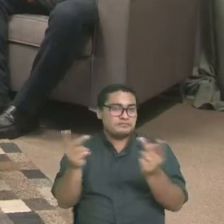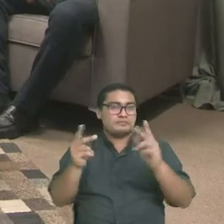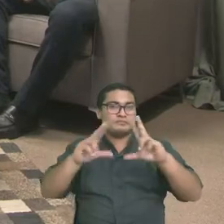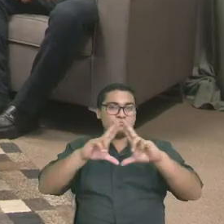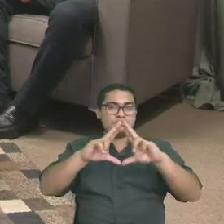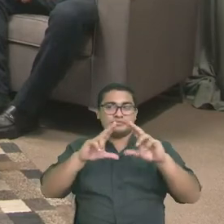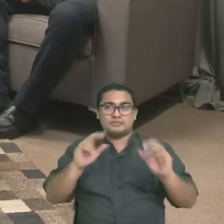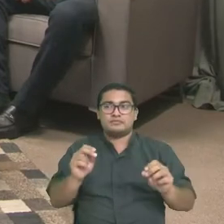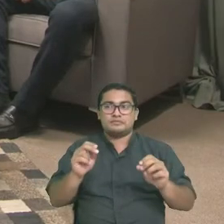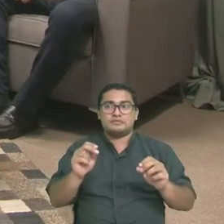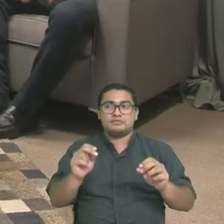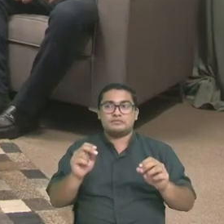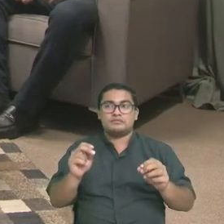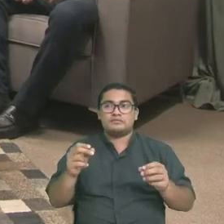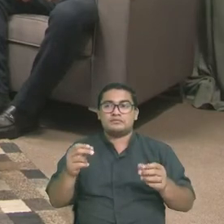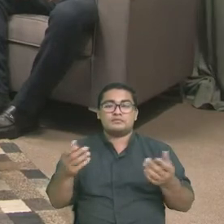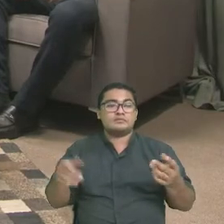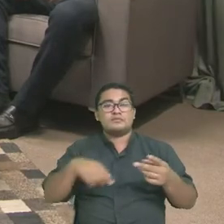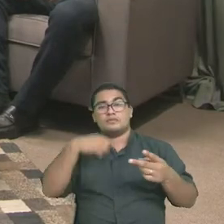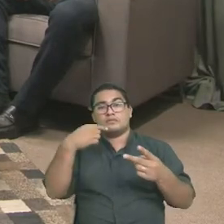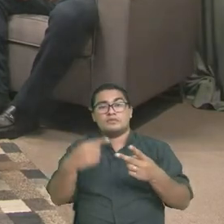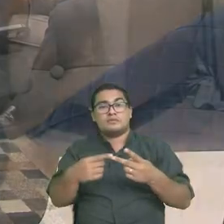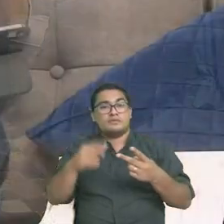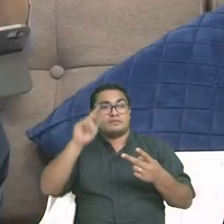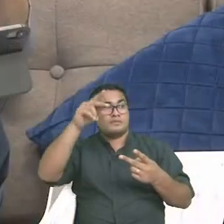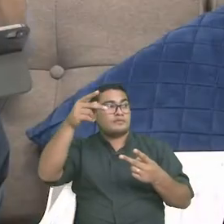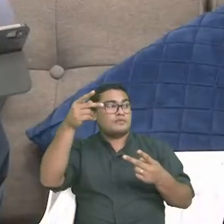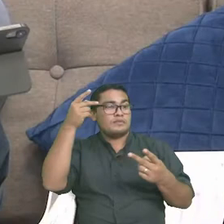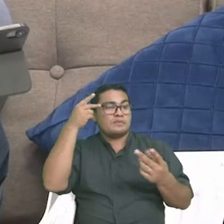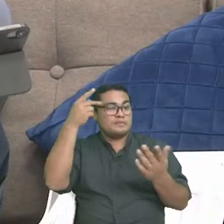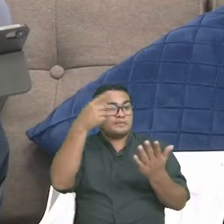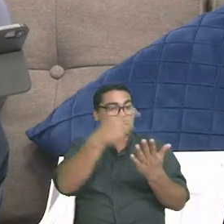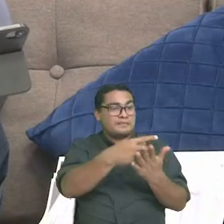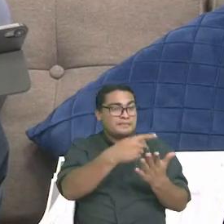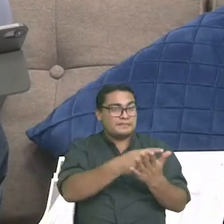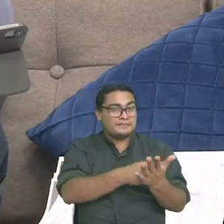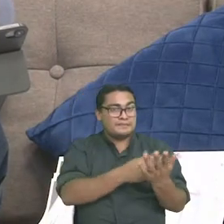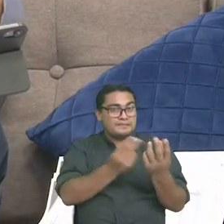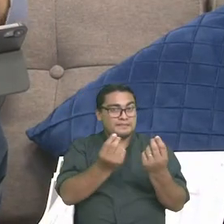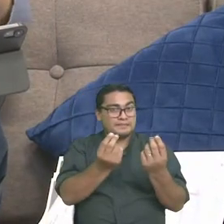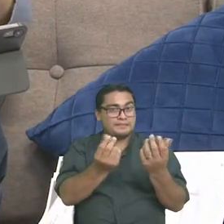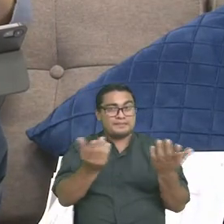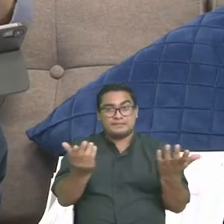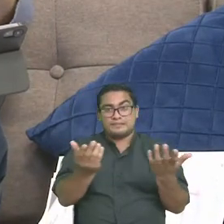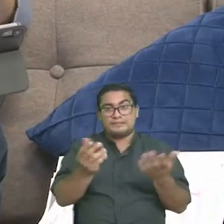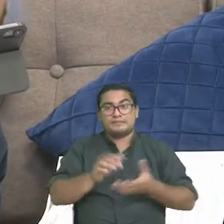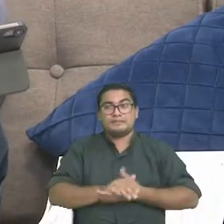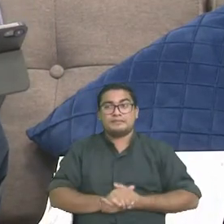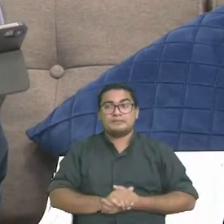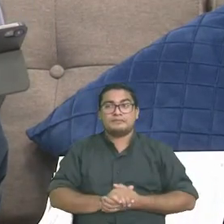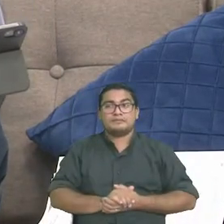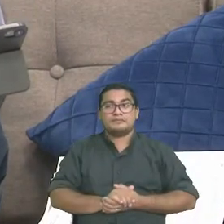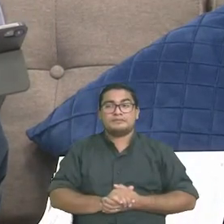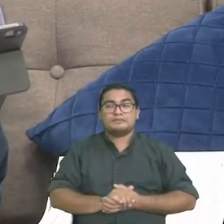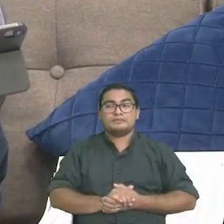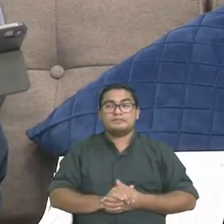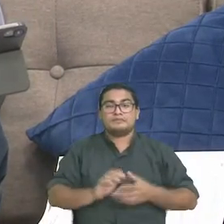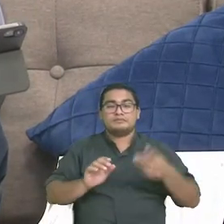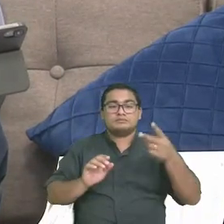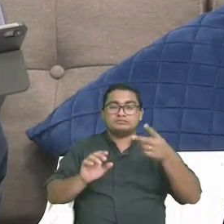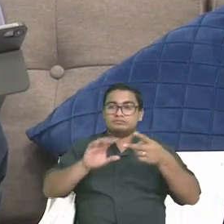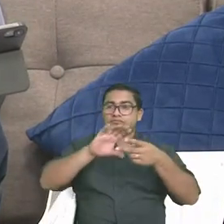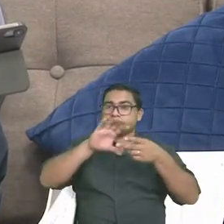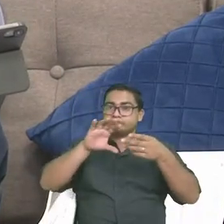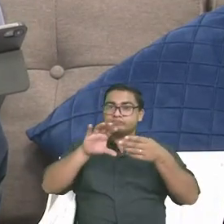y una política presupuestaria. ¿Claro? Claro. Entonces, cuando ese trinomio se articula